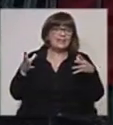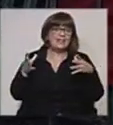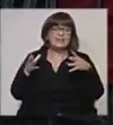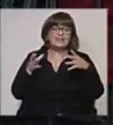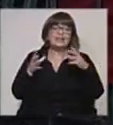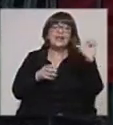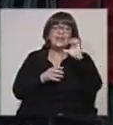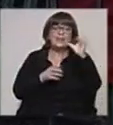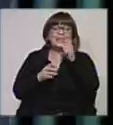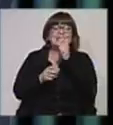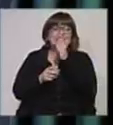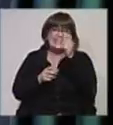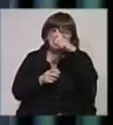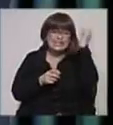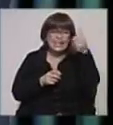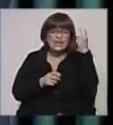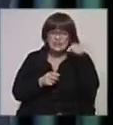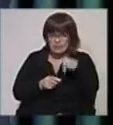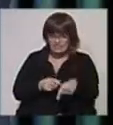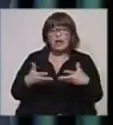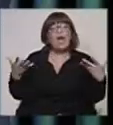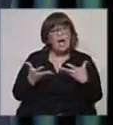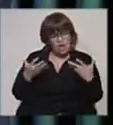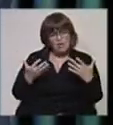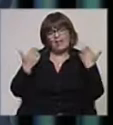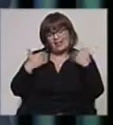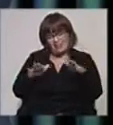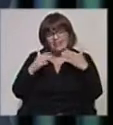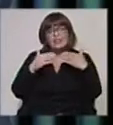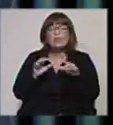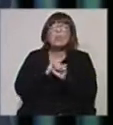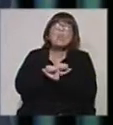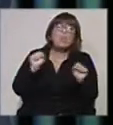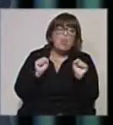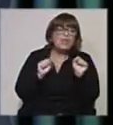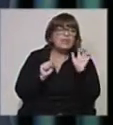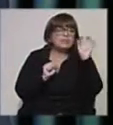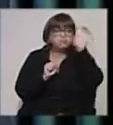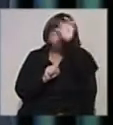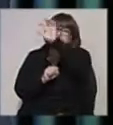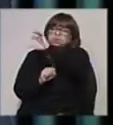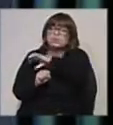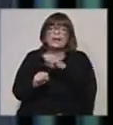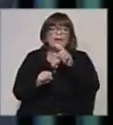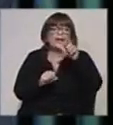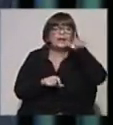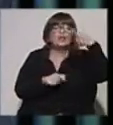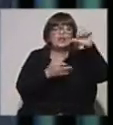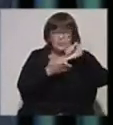por los recursos que tienen, son las que hoy día se pueden permitir tener corresponsales extranjeros. El corresponsal extranjero